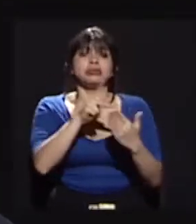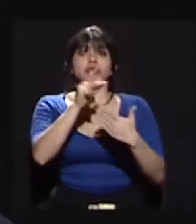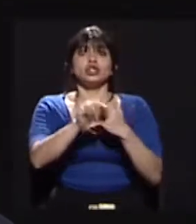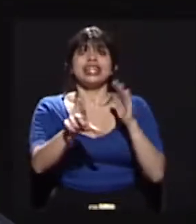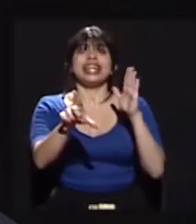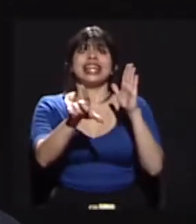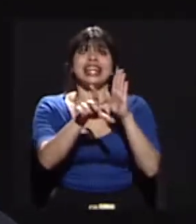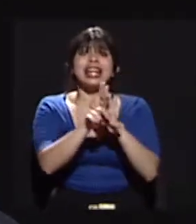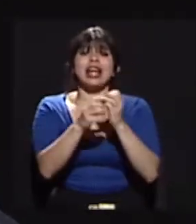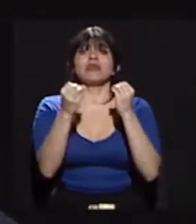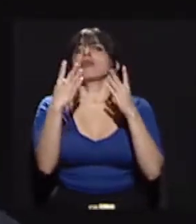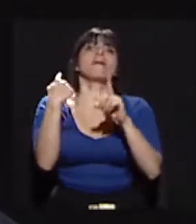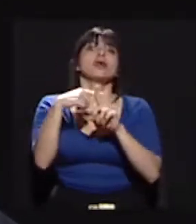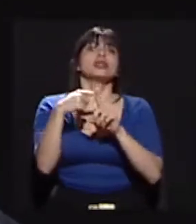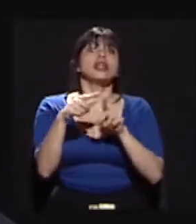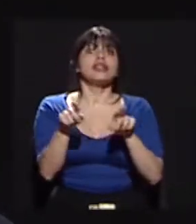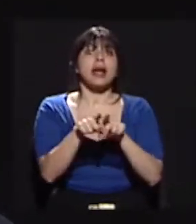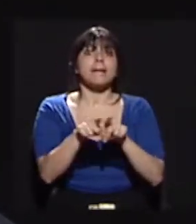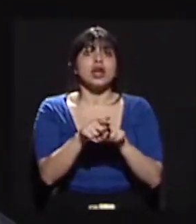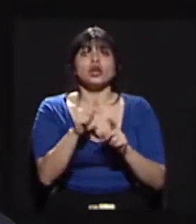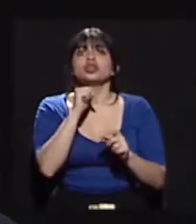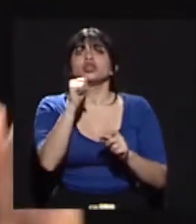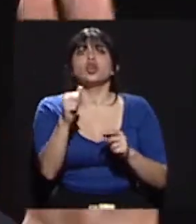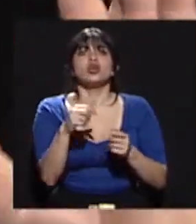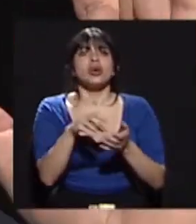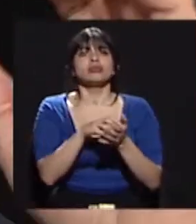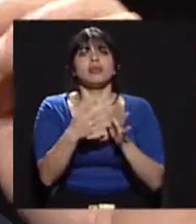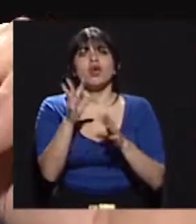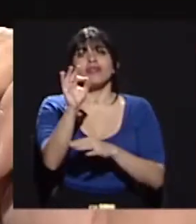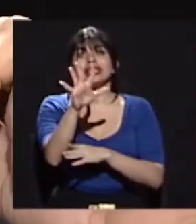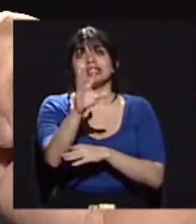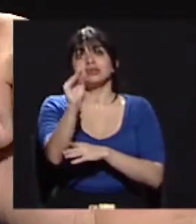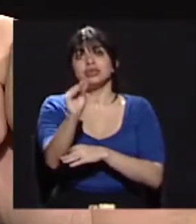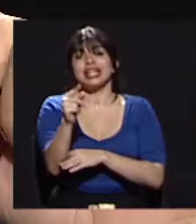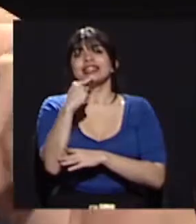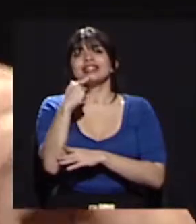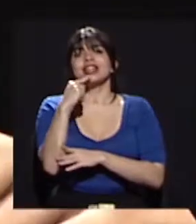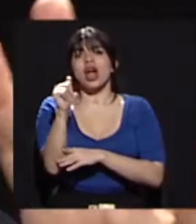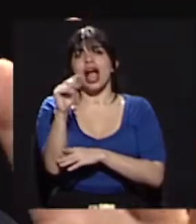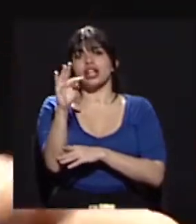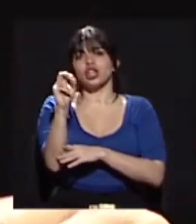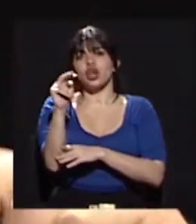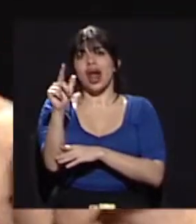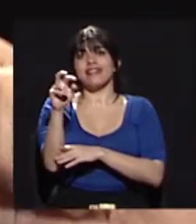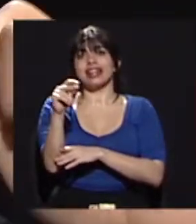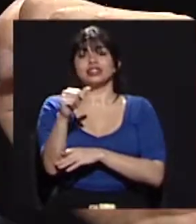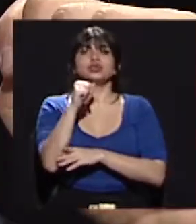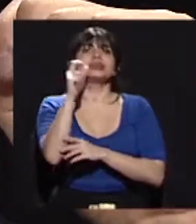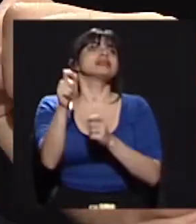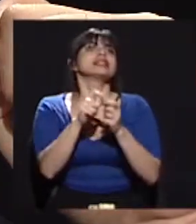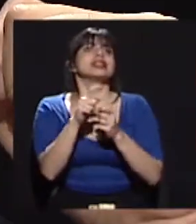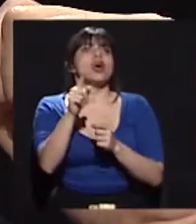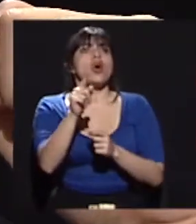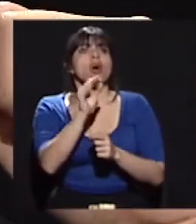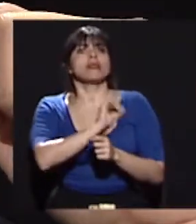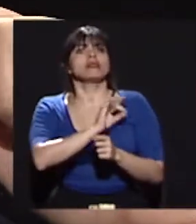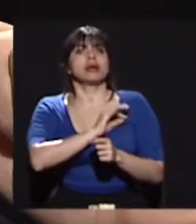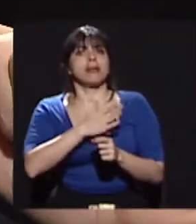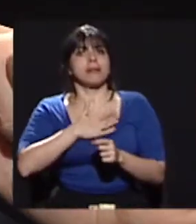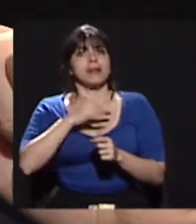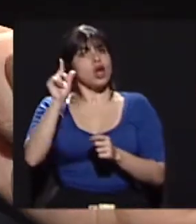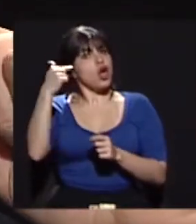positivo en un incluso no es polémico en un 95 por ciento dijo antonio álvarez desanti que no es precisamente un favorecedor de mi